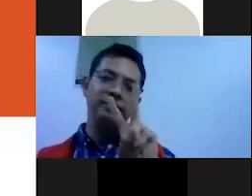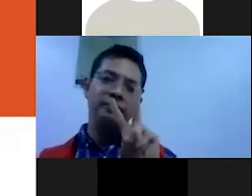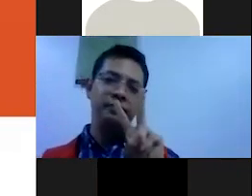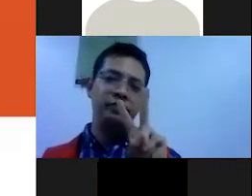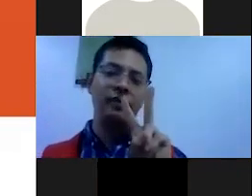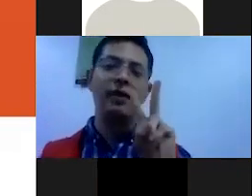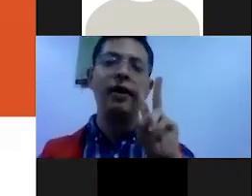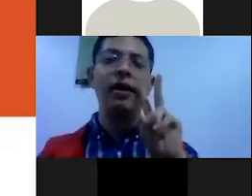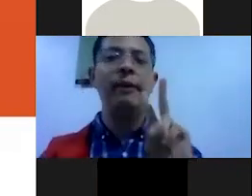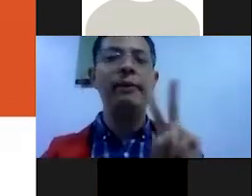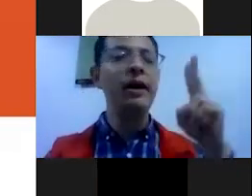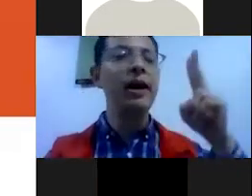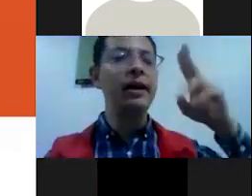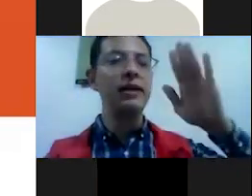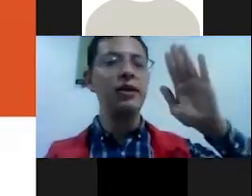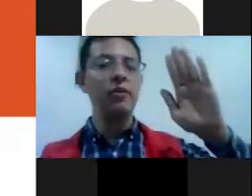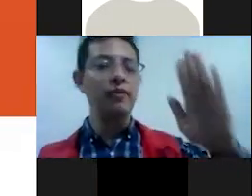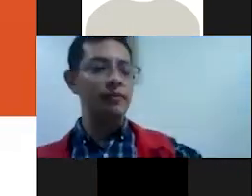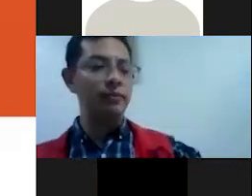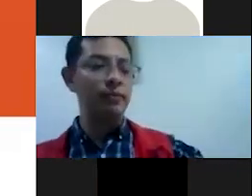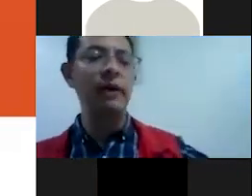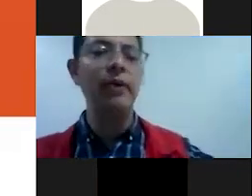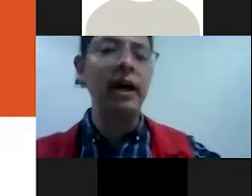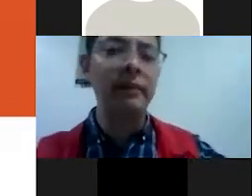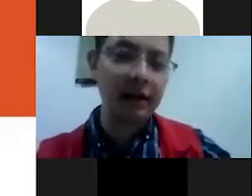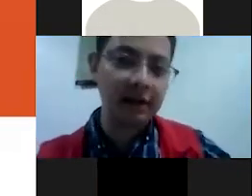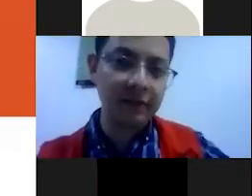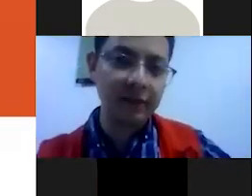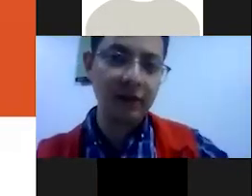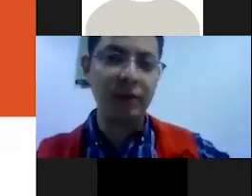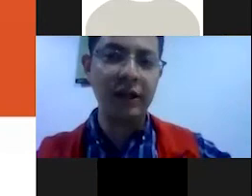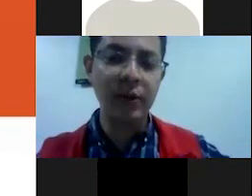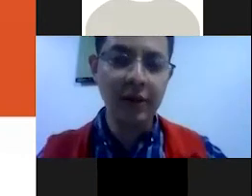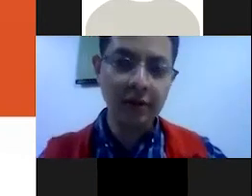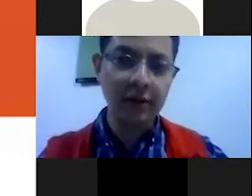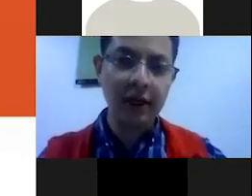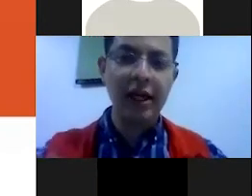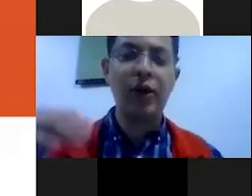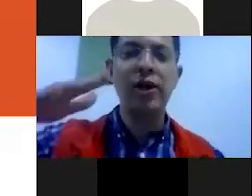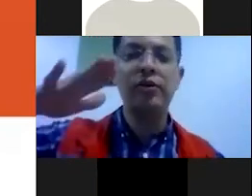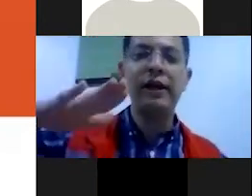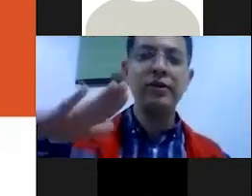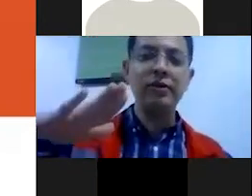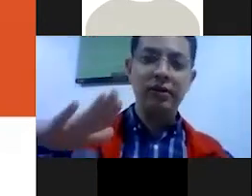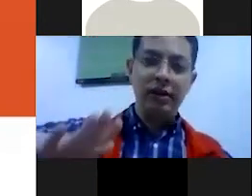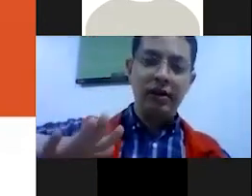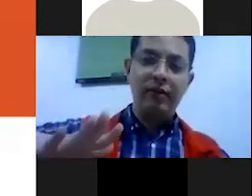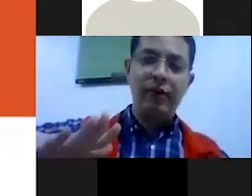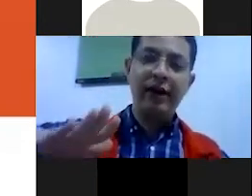cosas. La primera es que yo pueda apoyarme sobre el suelo y con la otra